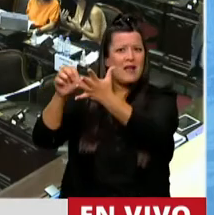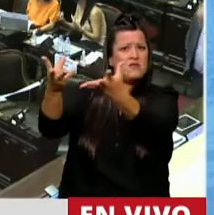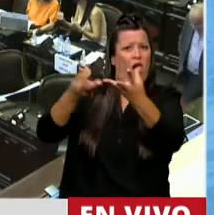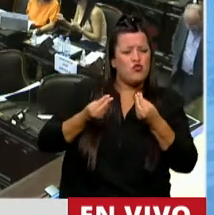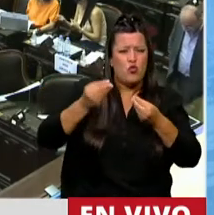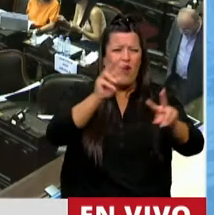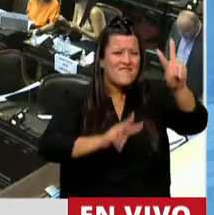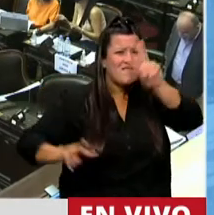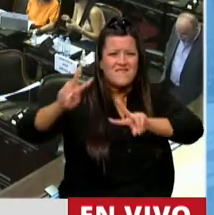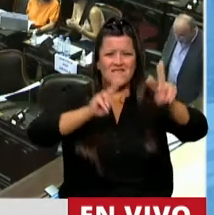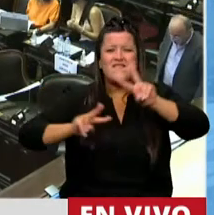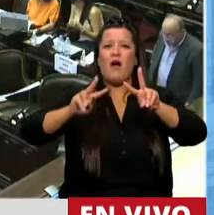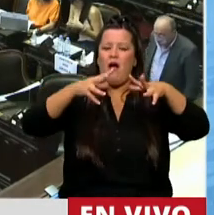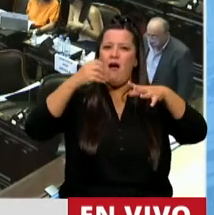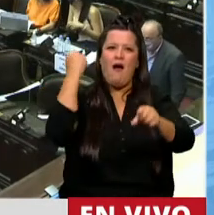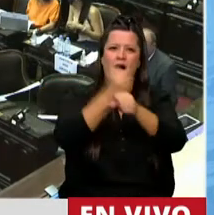permitió